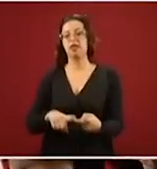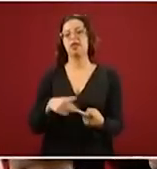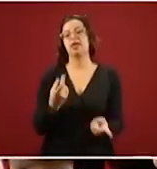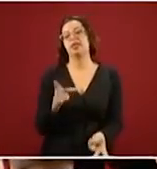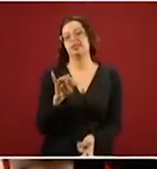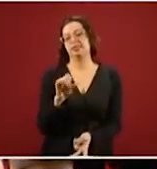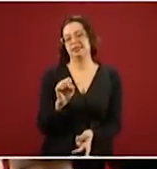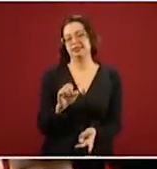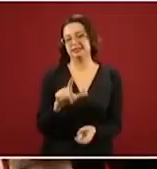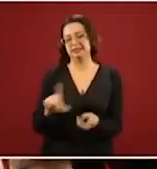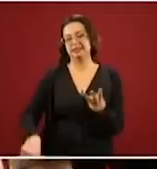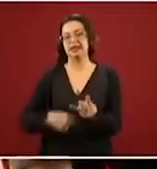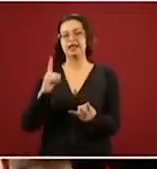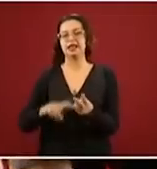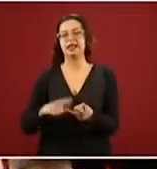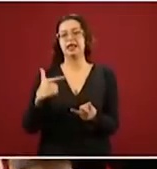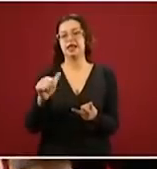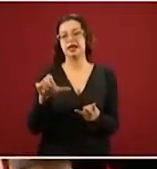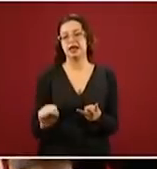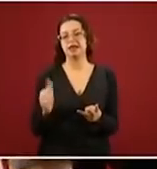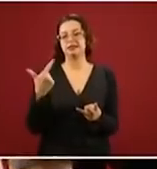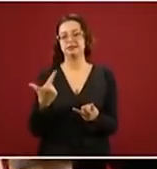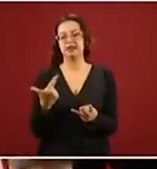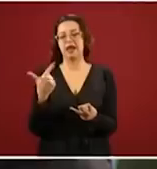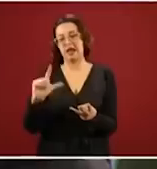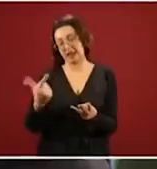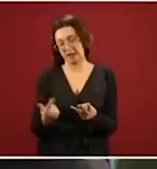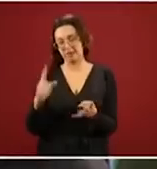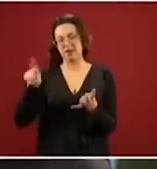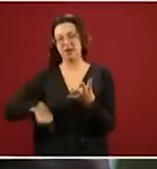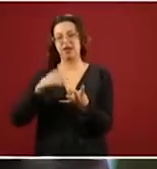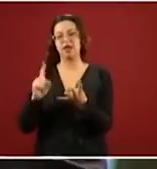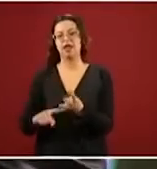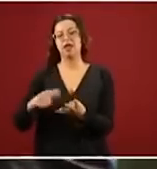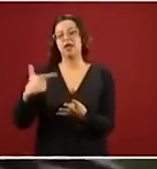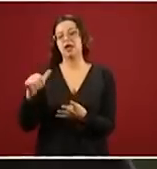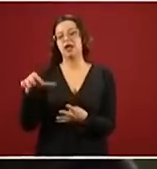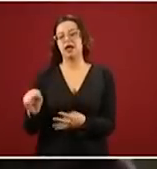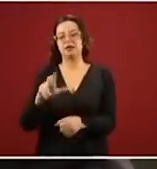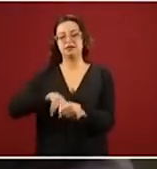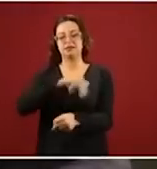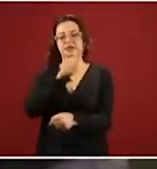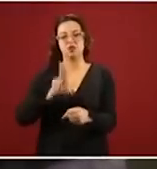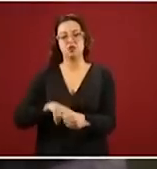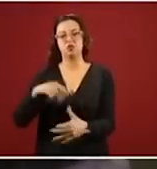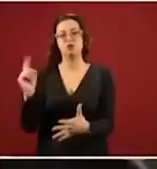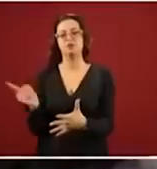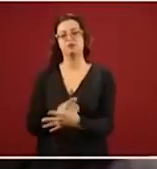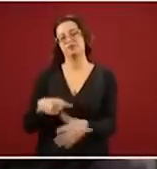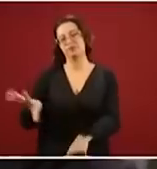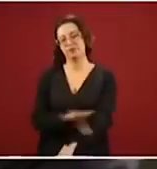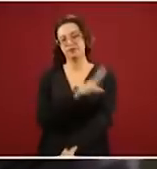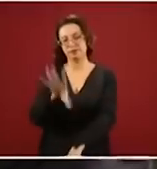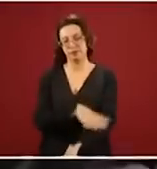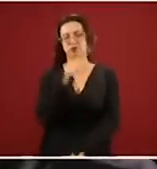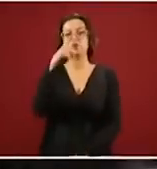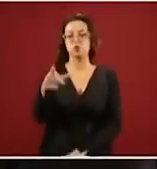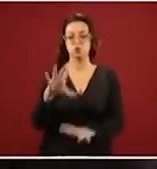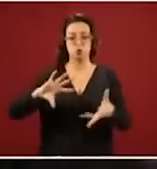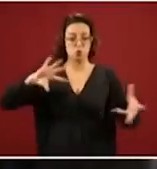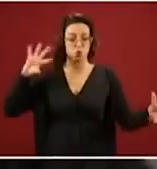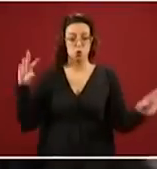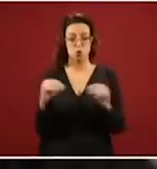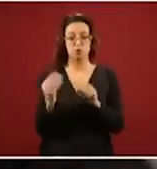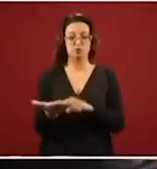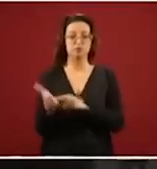de gas lp de gas natural y de energía eléctrica es un resumen total y en consecuencia no